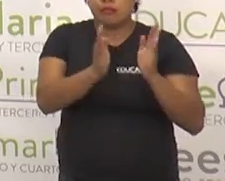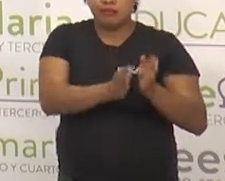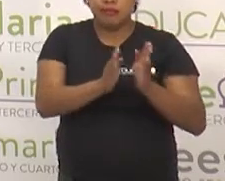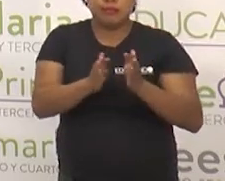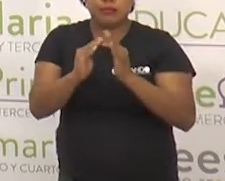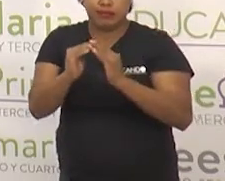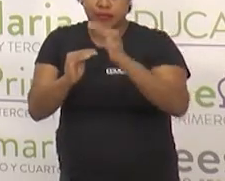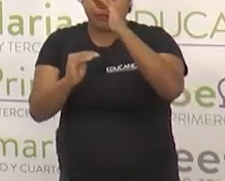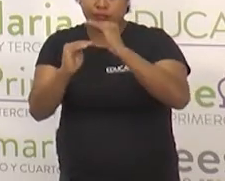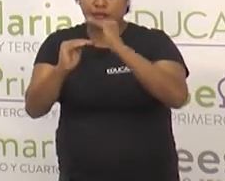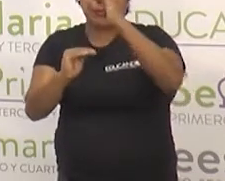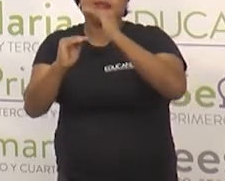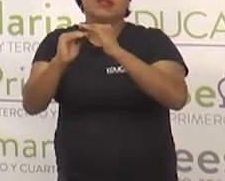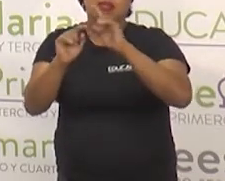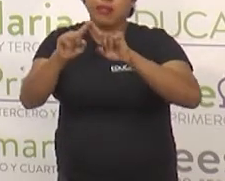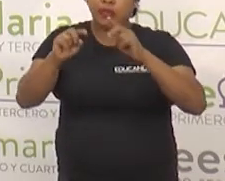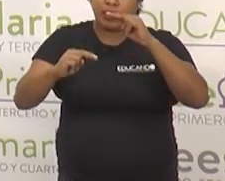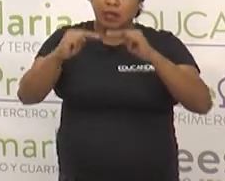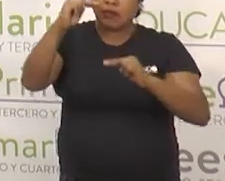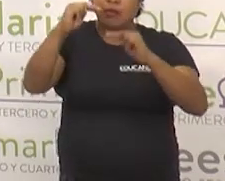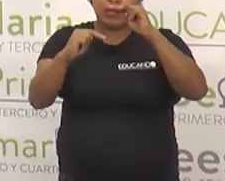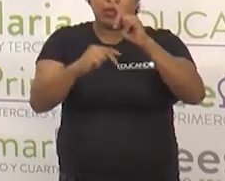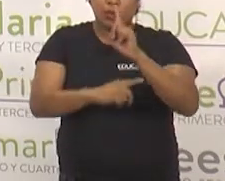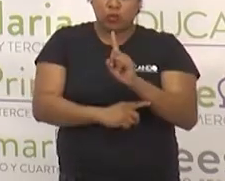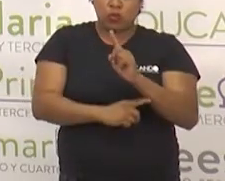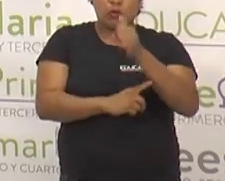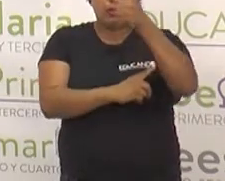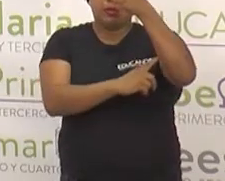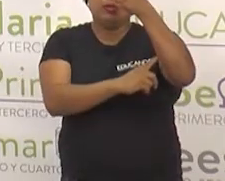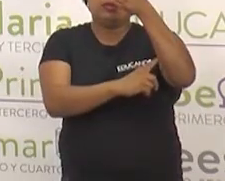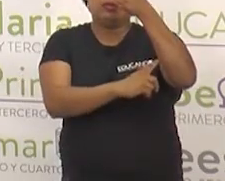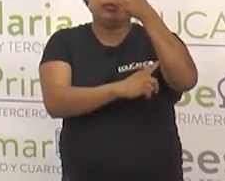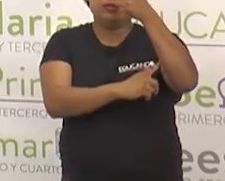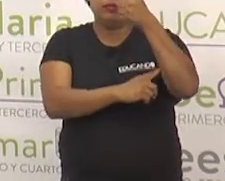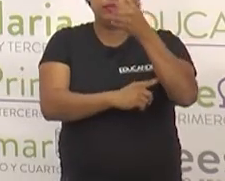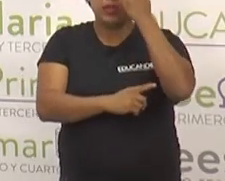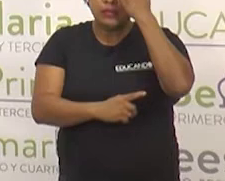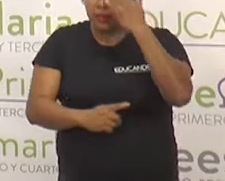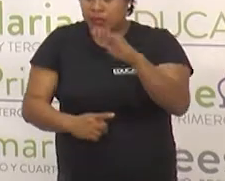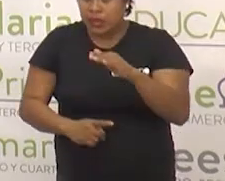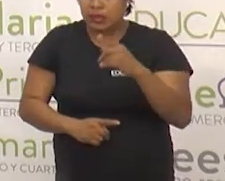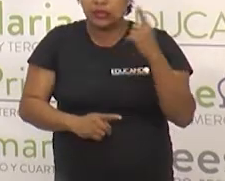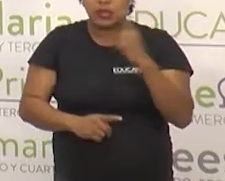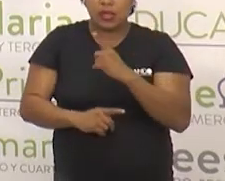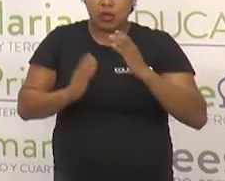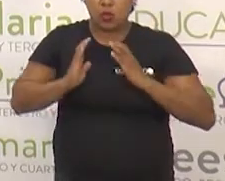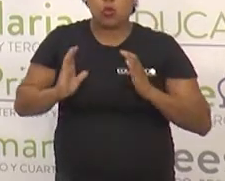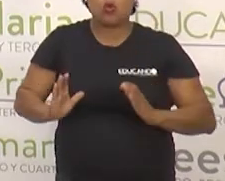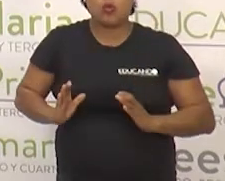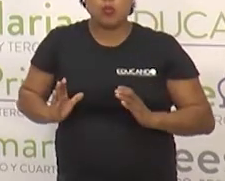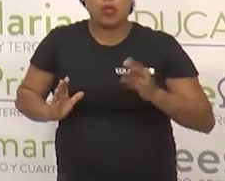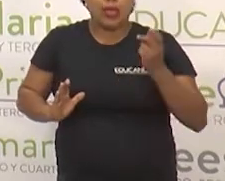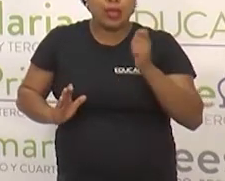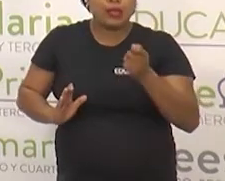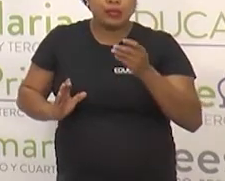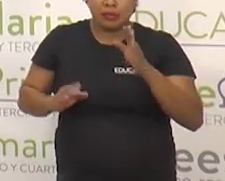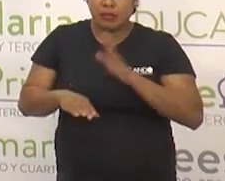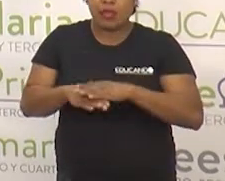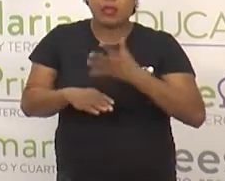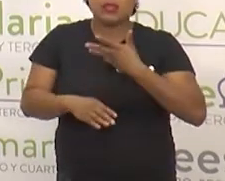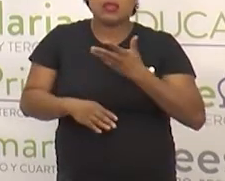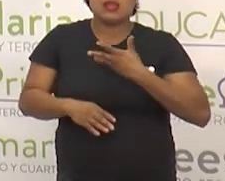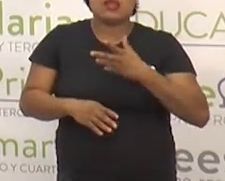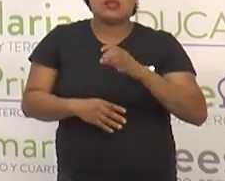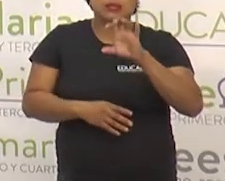por porciones, del nivel del 1 al 6. ¿Sabías que el cuerpo humano está